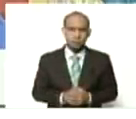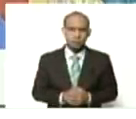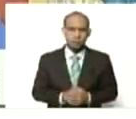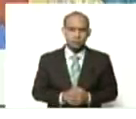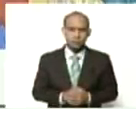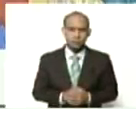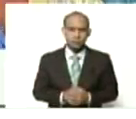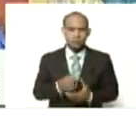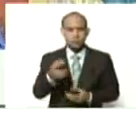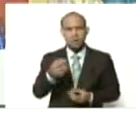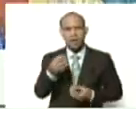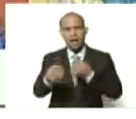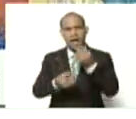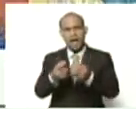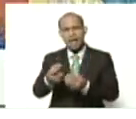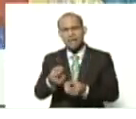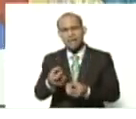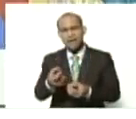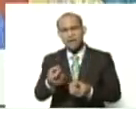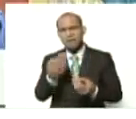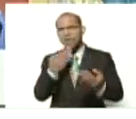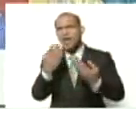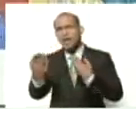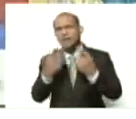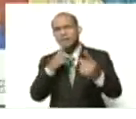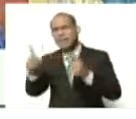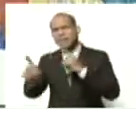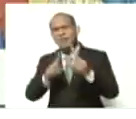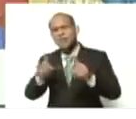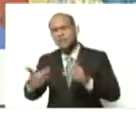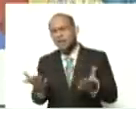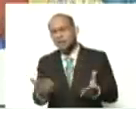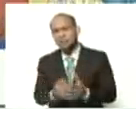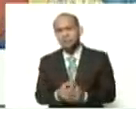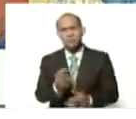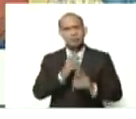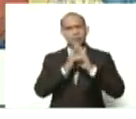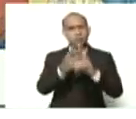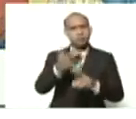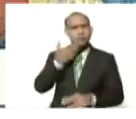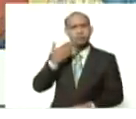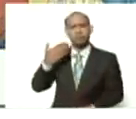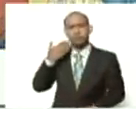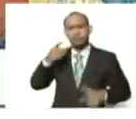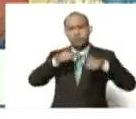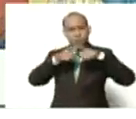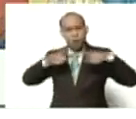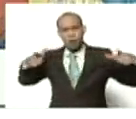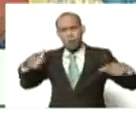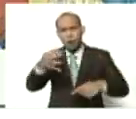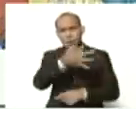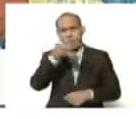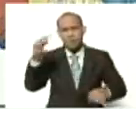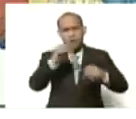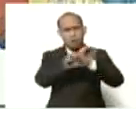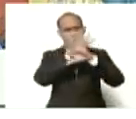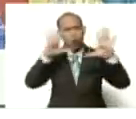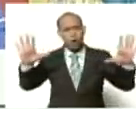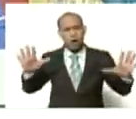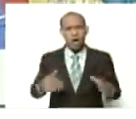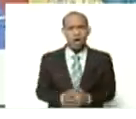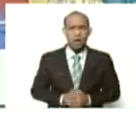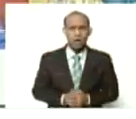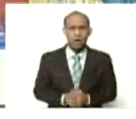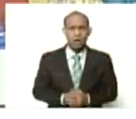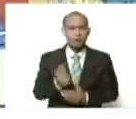Y le hicieron una entrevista, bueno, esa muchacha se lució, la forma de responder, aquel lenguaje claro, fino,